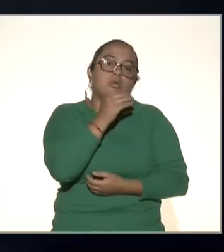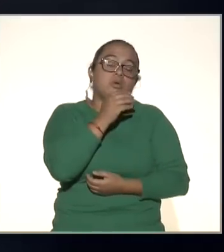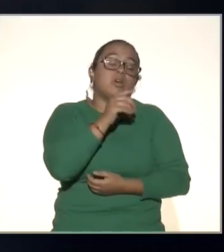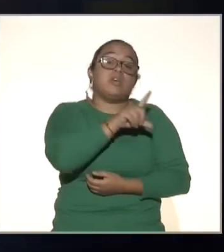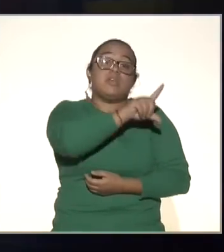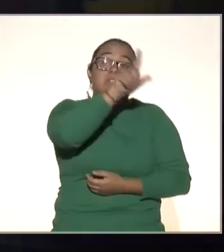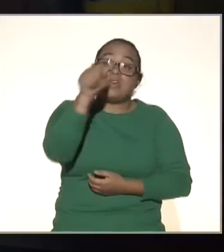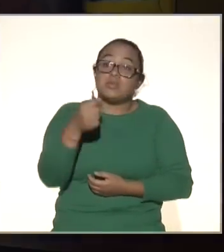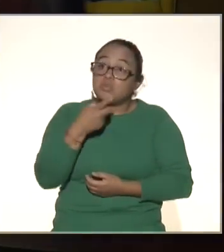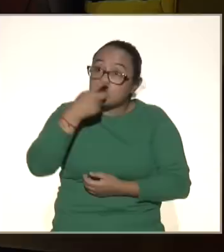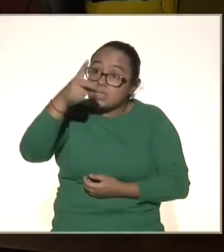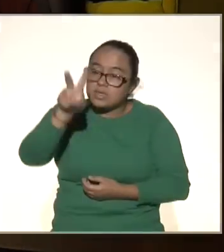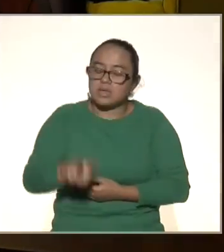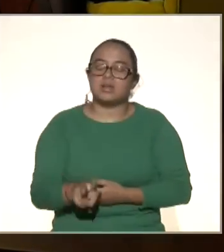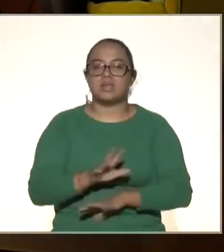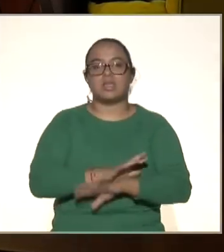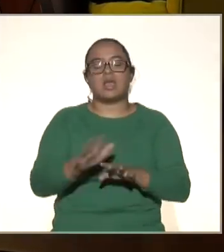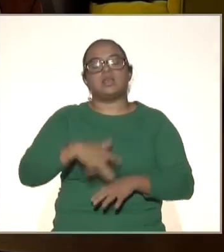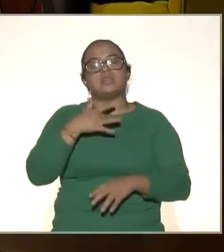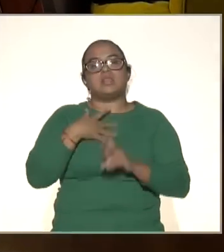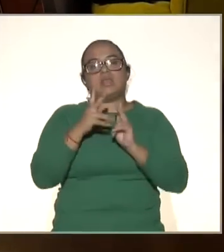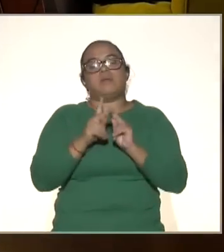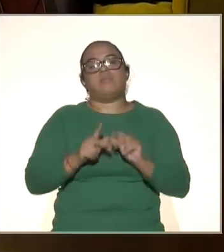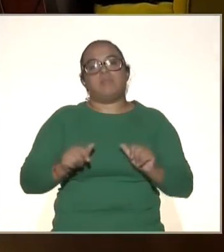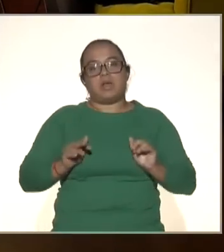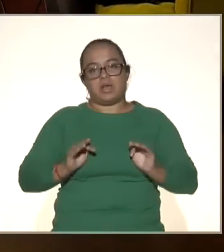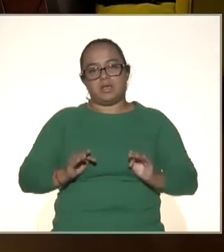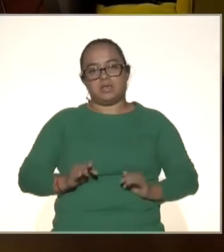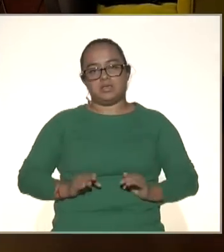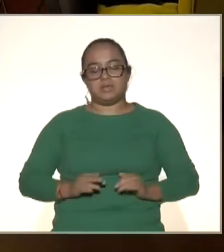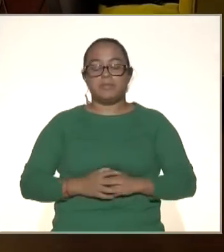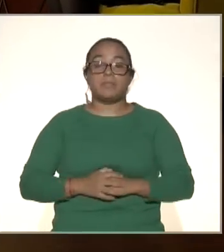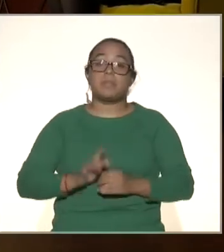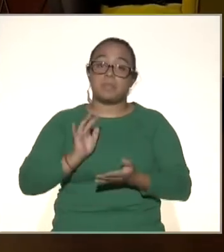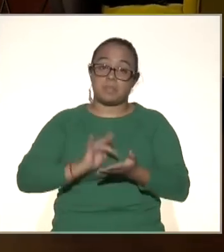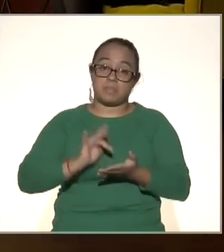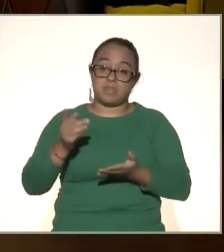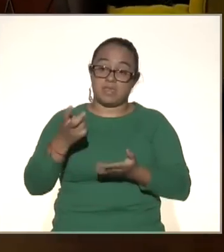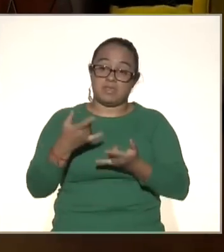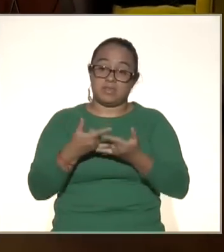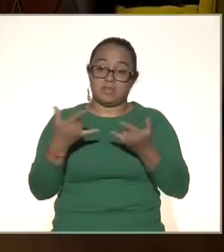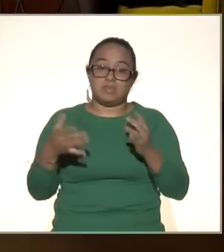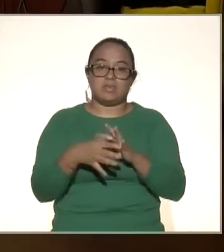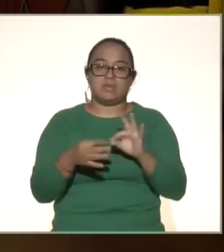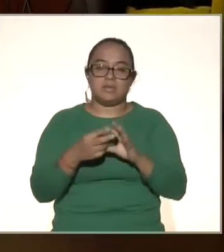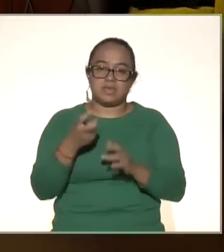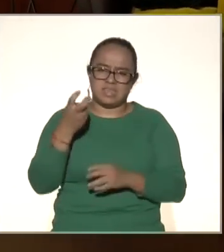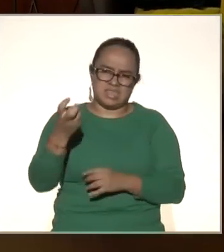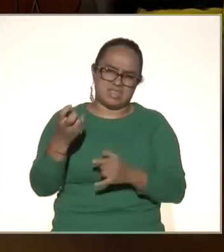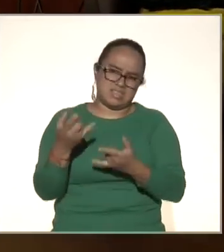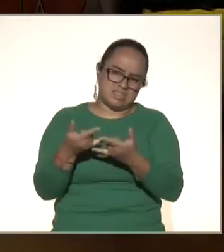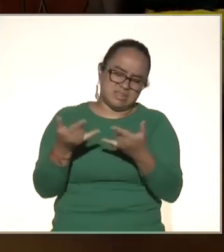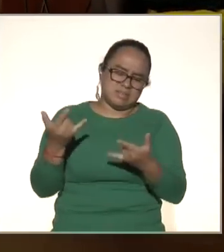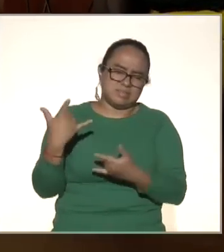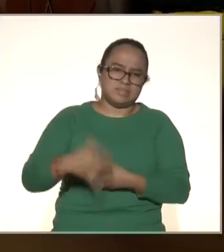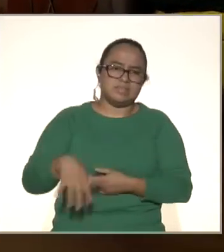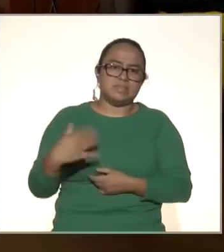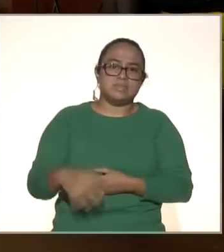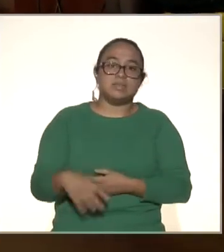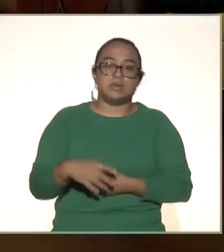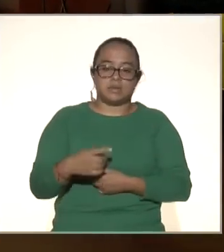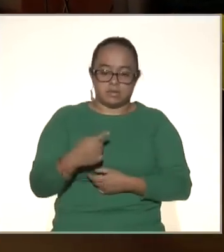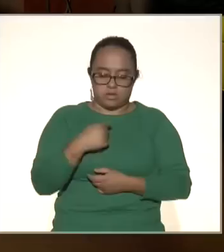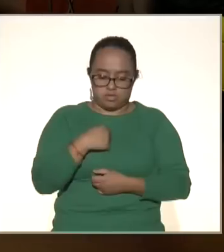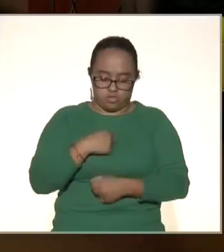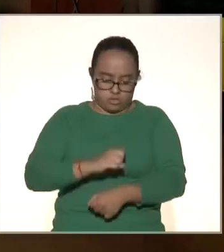verdad. Muchas gracias por compartirnos este testimonio, una situación en la que nos damos cuenta estaba de por medio su